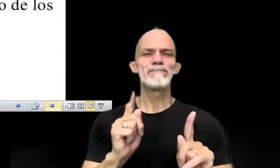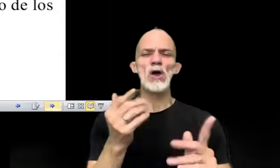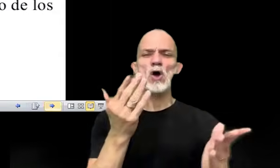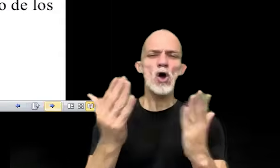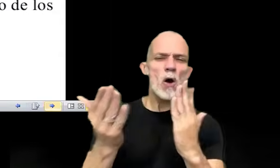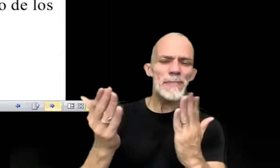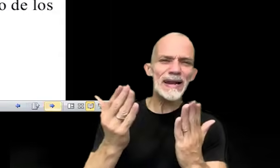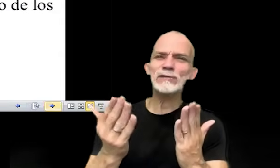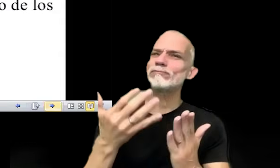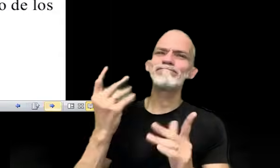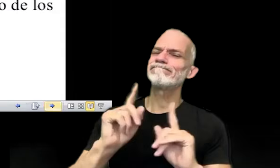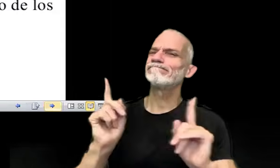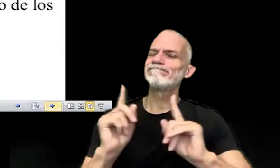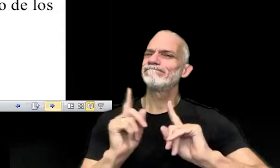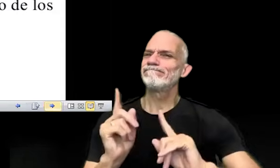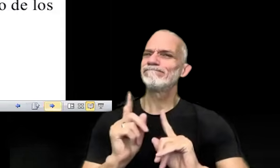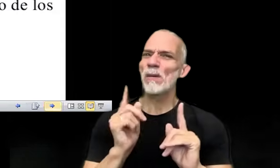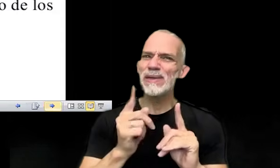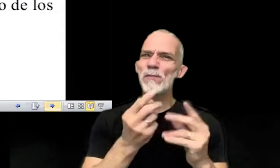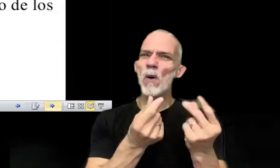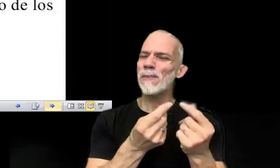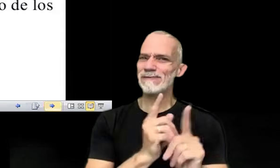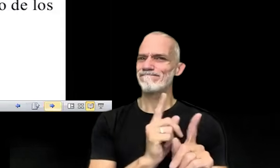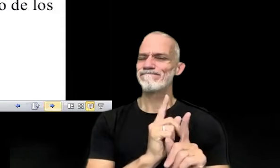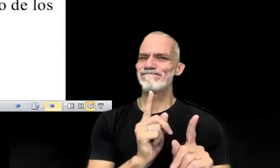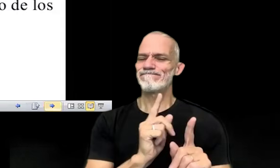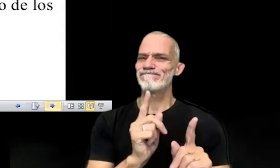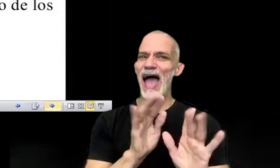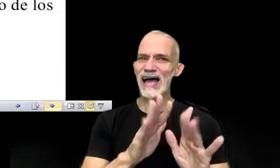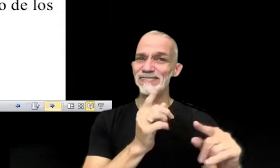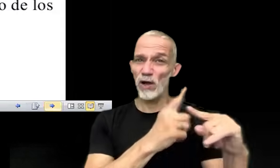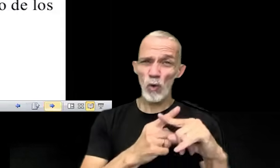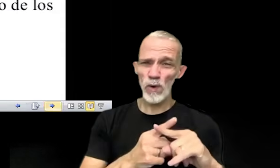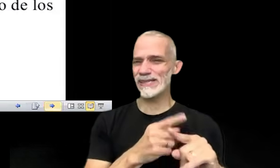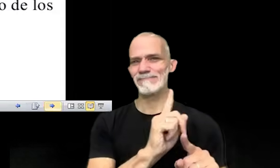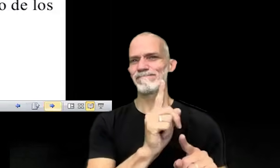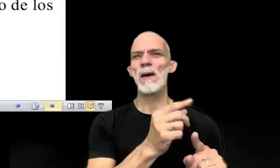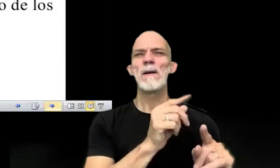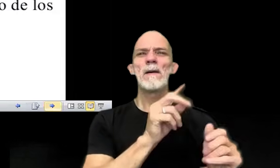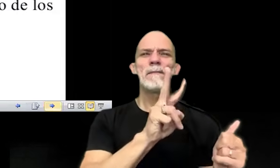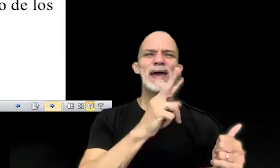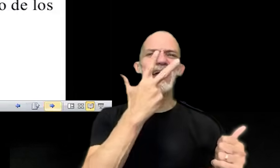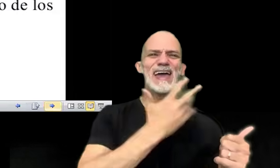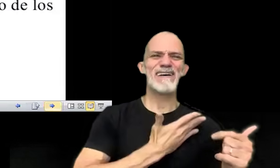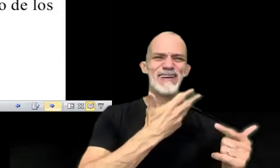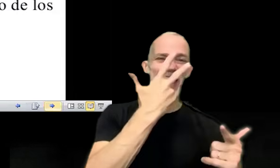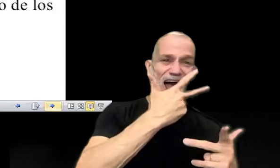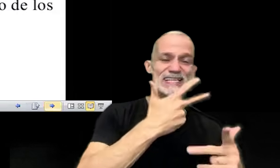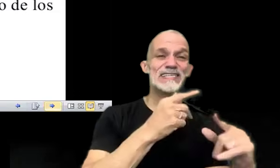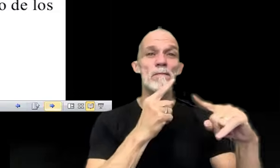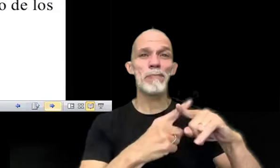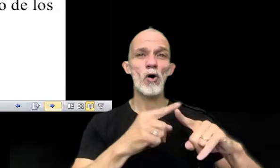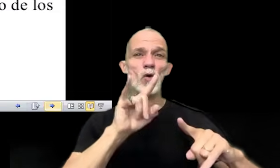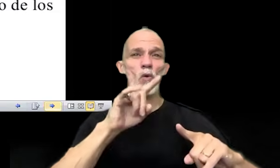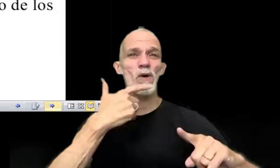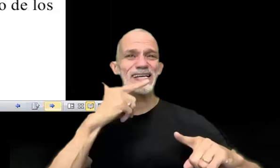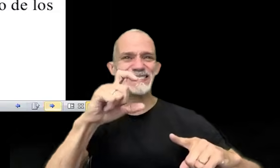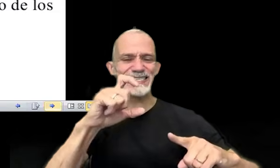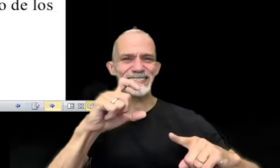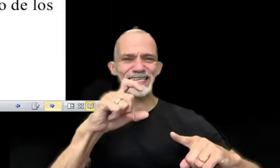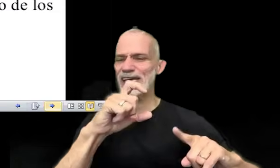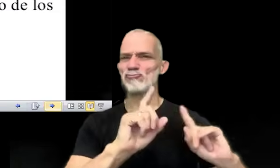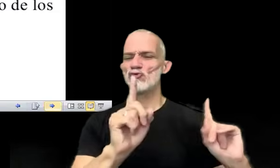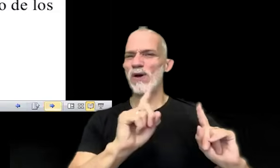la comparación no va a ser, ¿sí?, no se va a hacer en base a la evaluación fiscal homogénea multiplicada por la unidad de